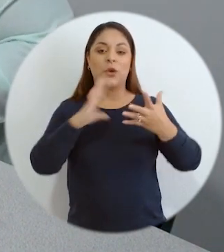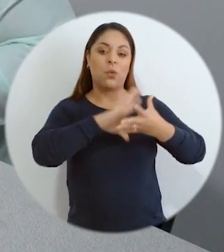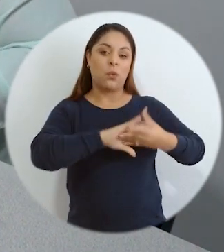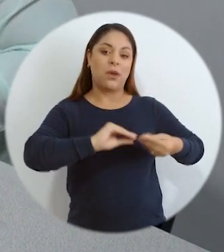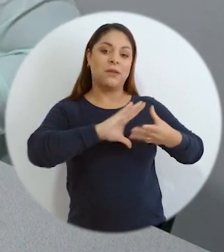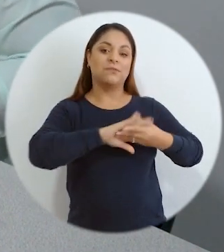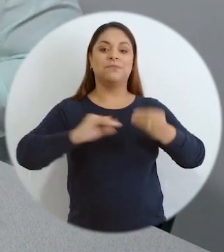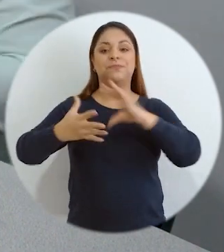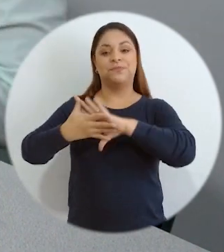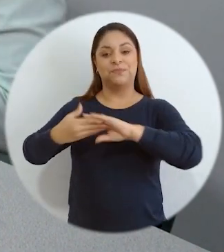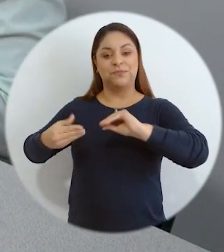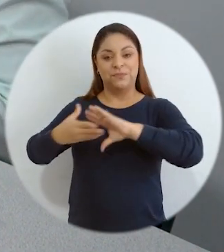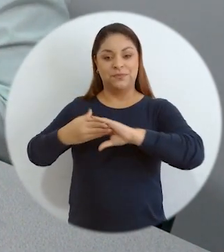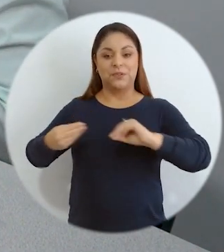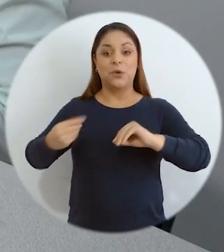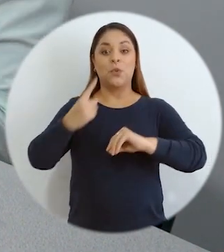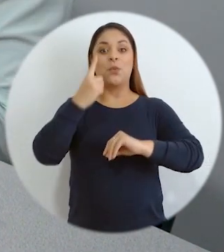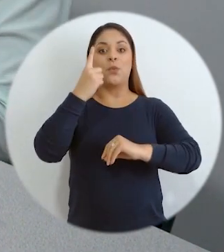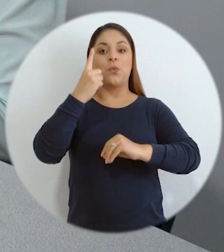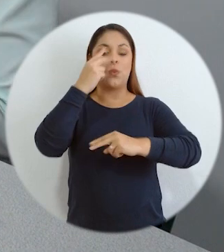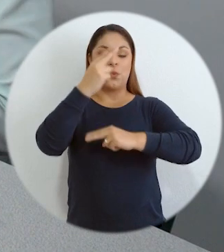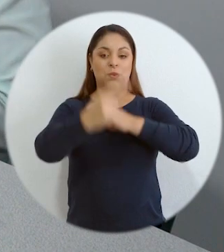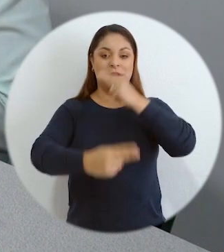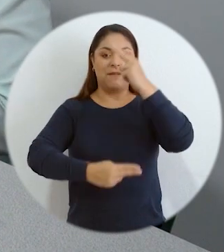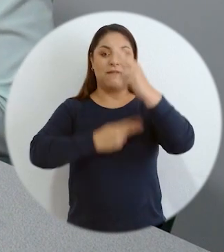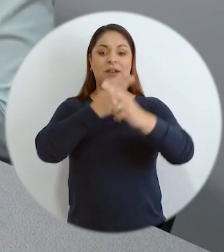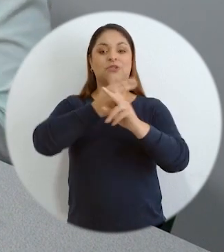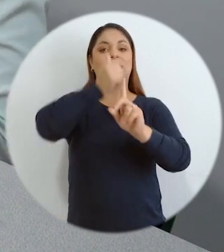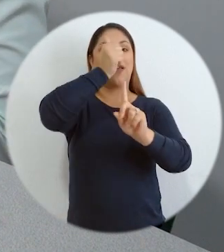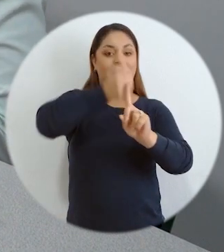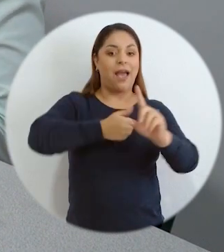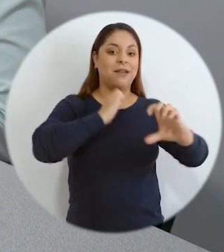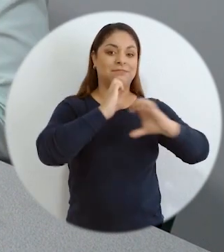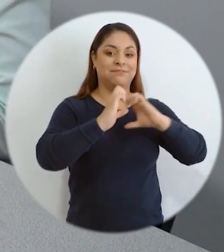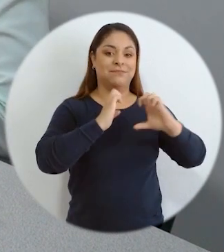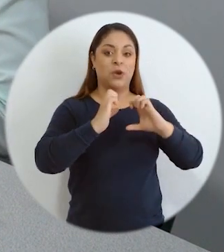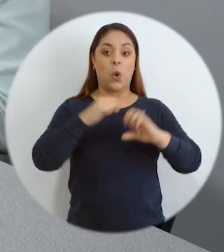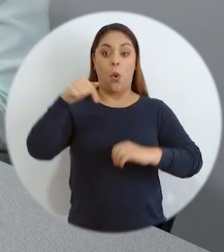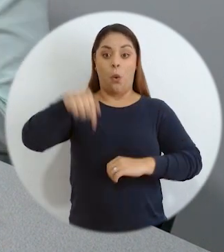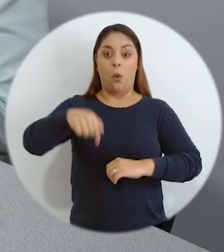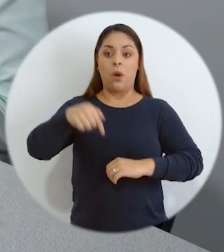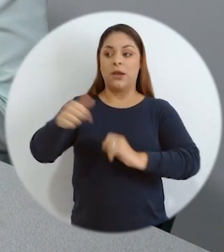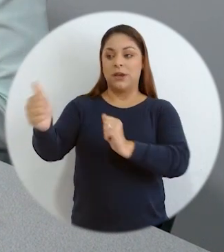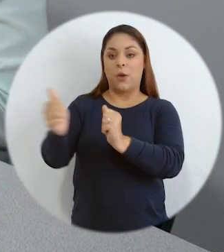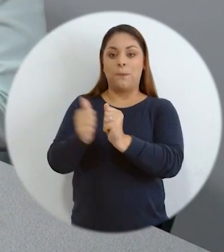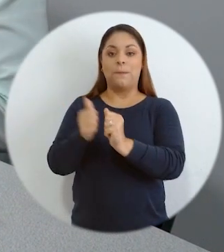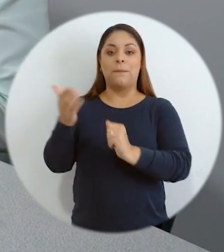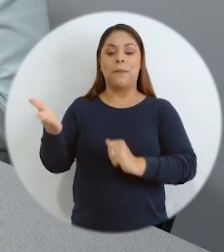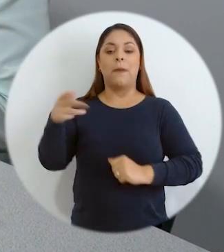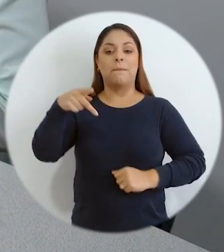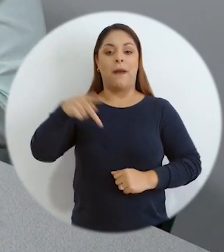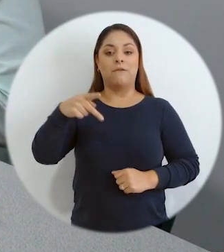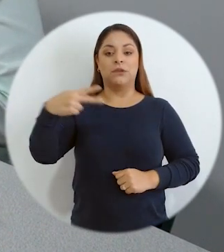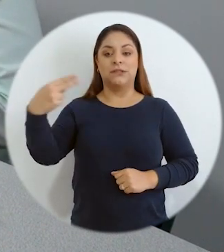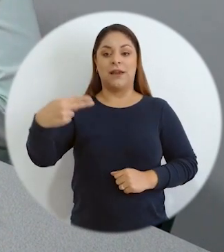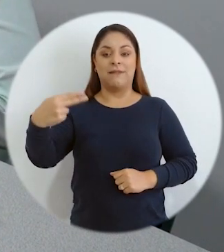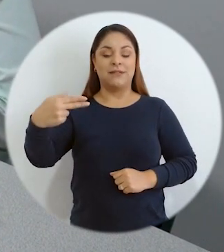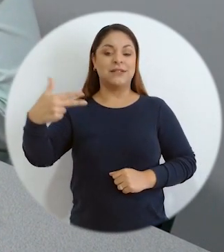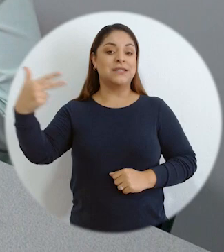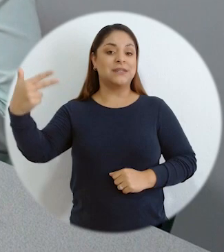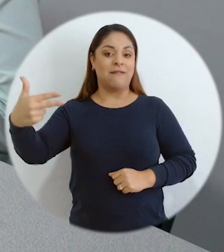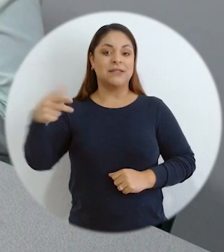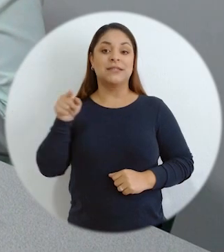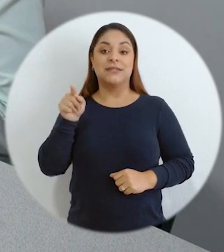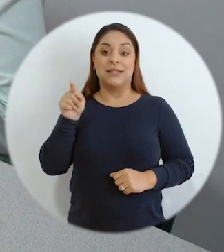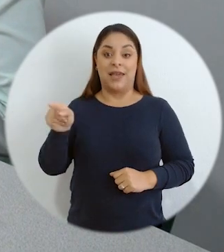un universo. Hoy teniendo la grata compañía del académico Pablo Chaverri Chávez del Instituto de Estudios Interdisciplinarios